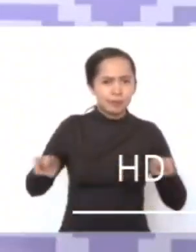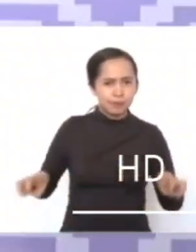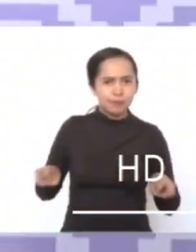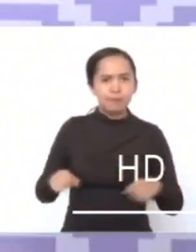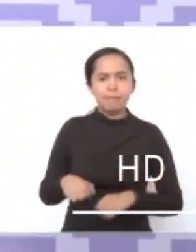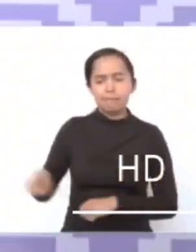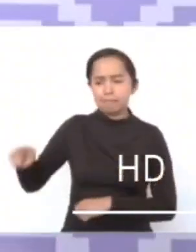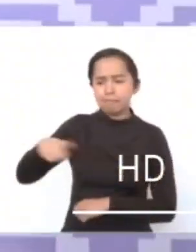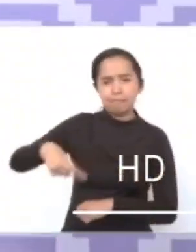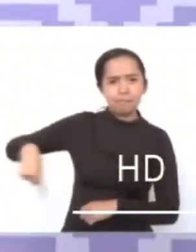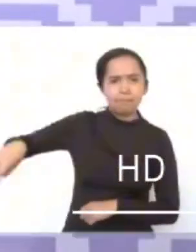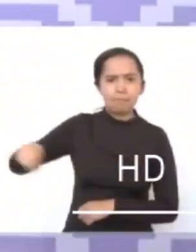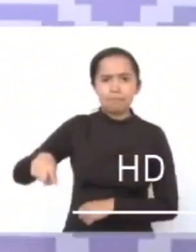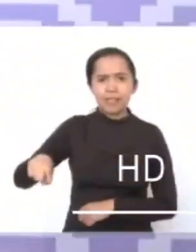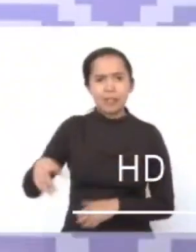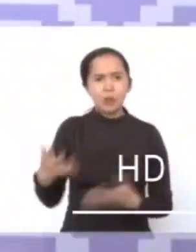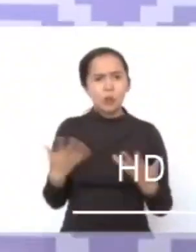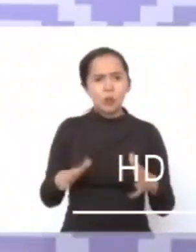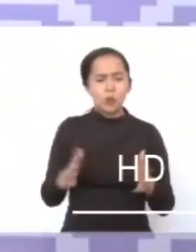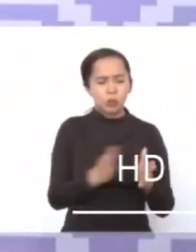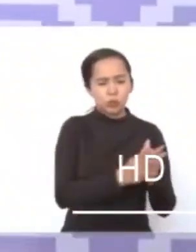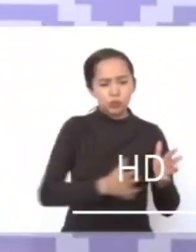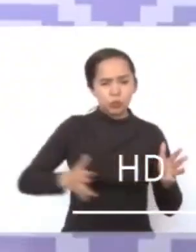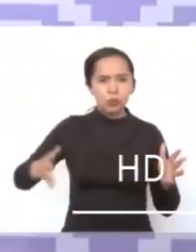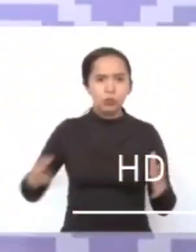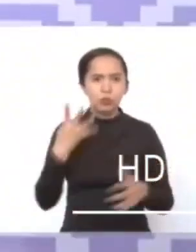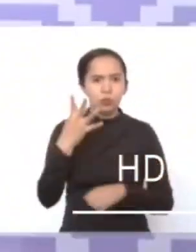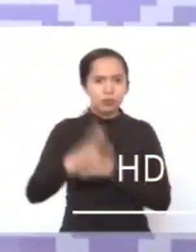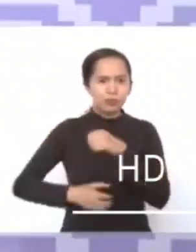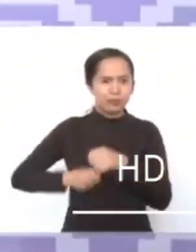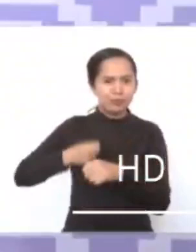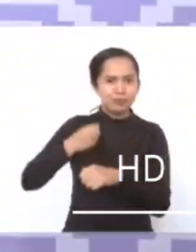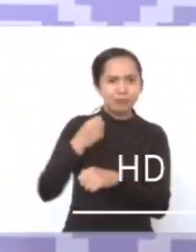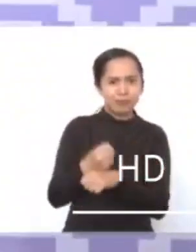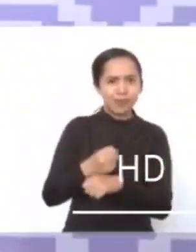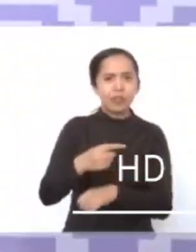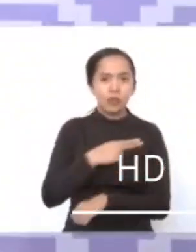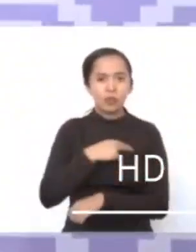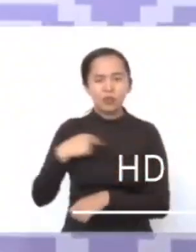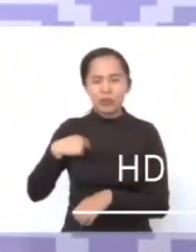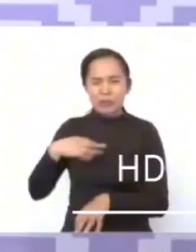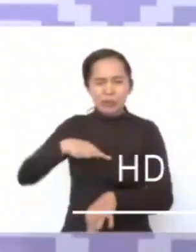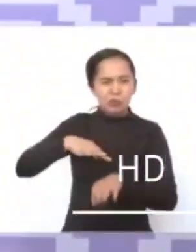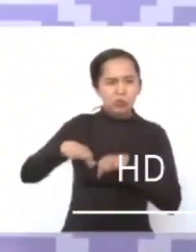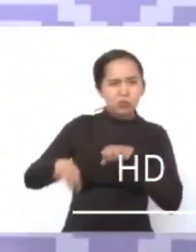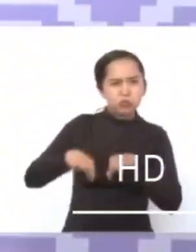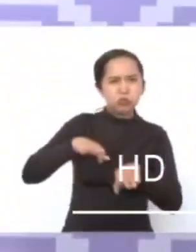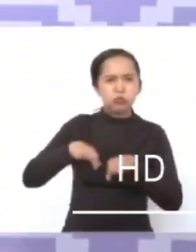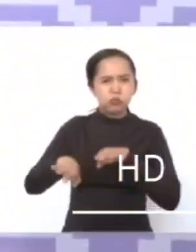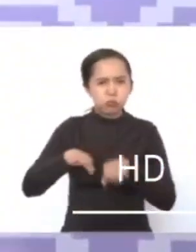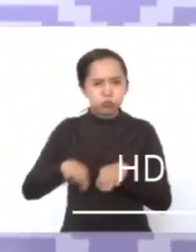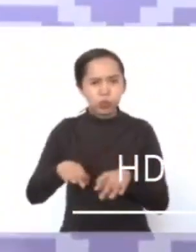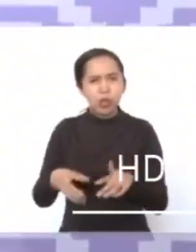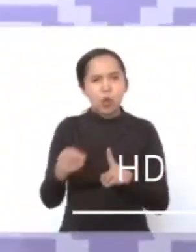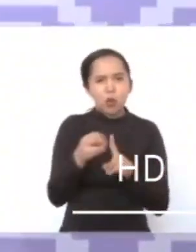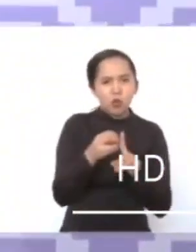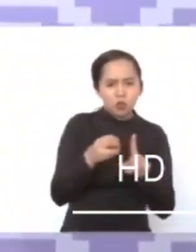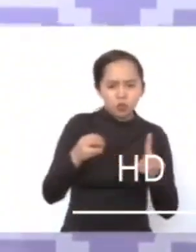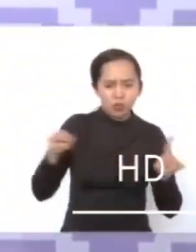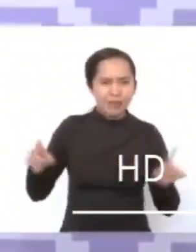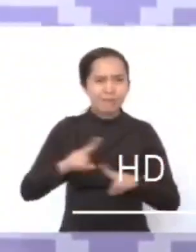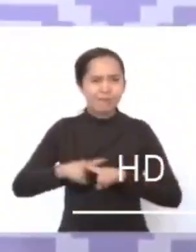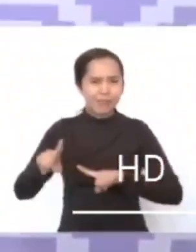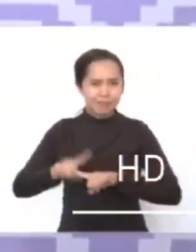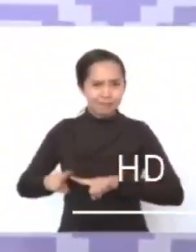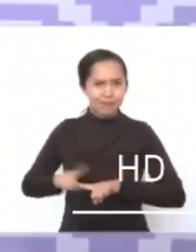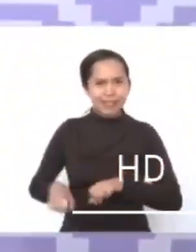a lo largo, fíjense, de casi 4 años, hemos trabajado todos los días, coordinando acciones